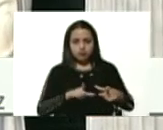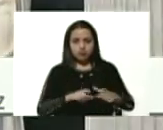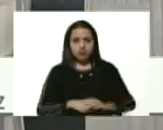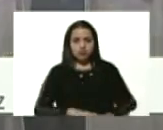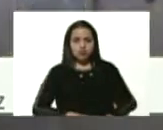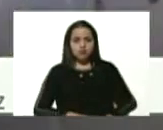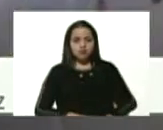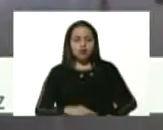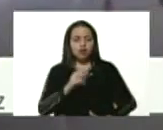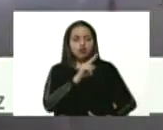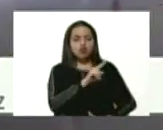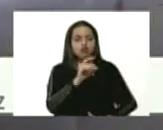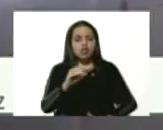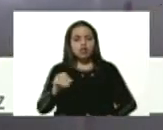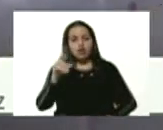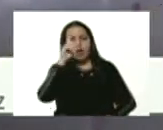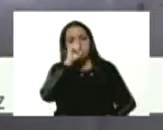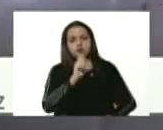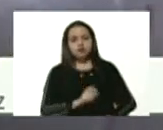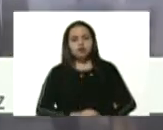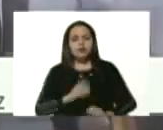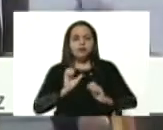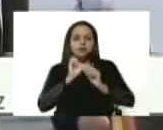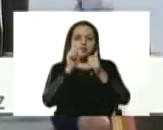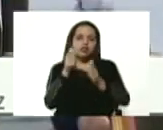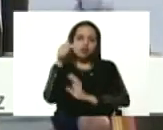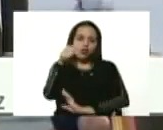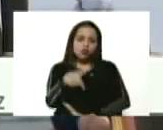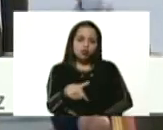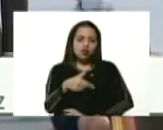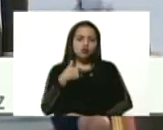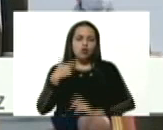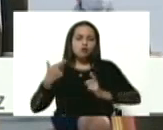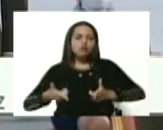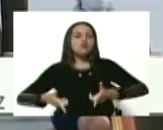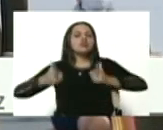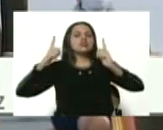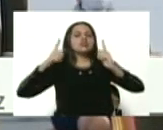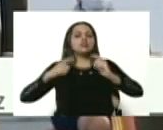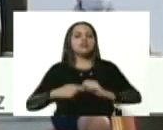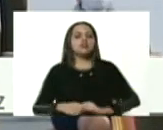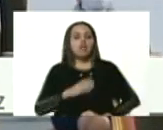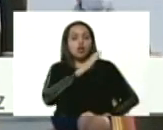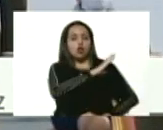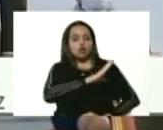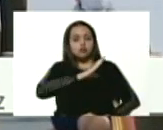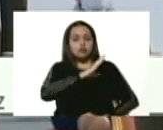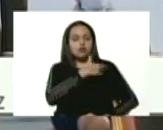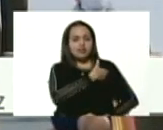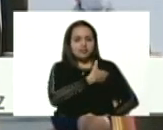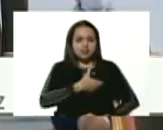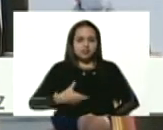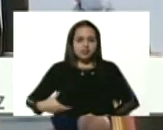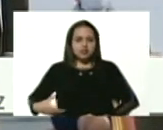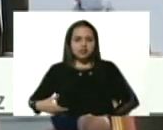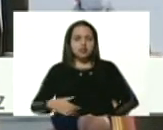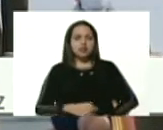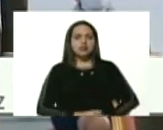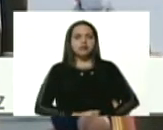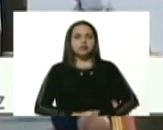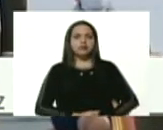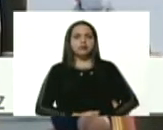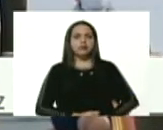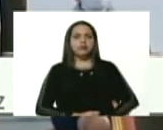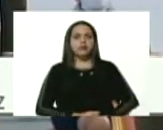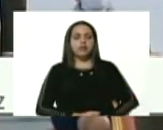bicentenario. A partir de hoy, autorizo a la comisión presidencial